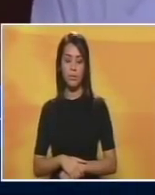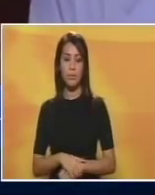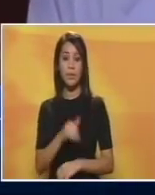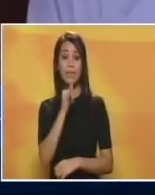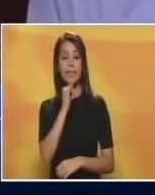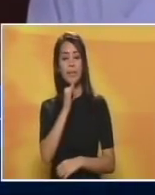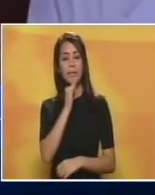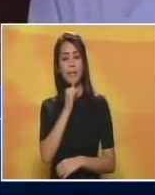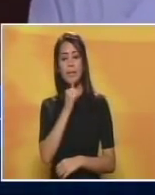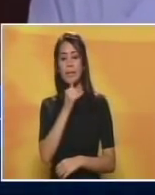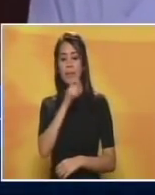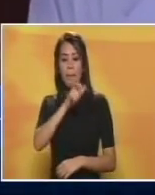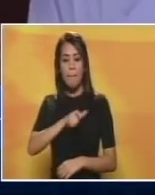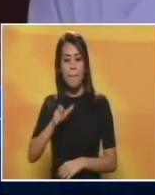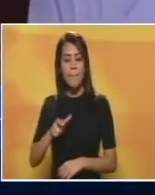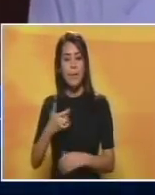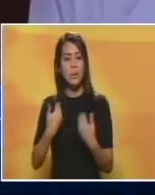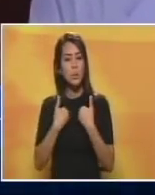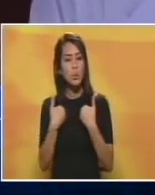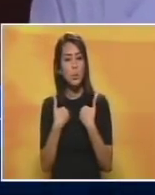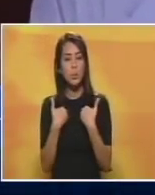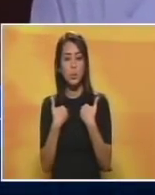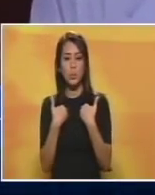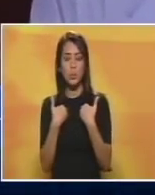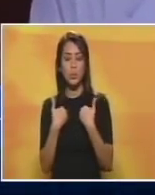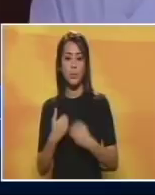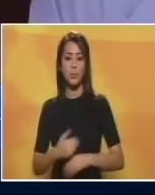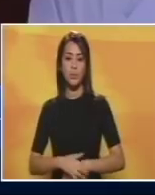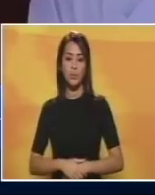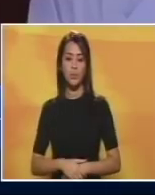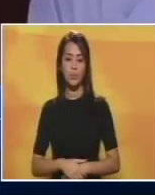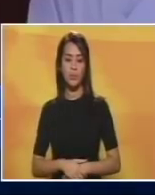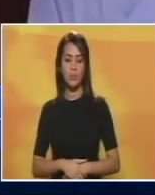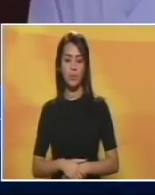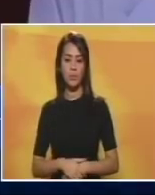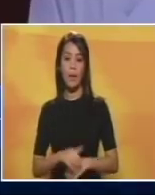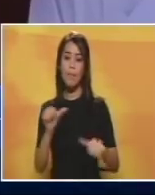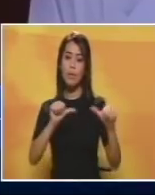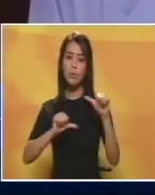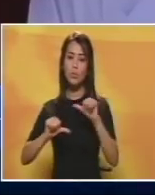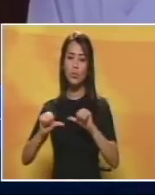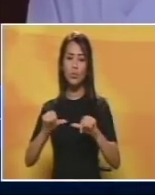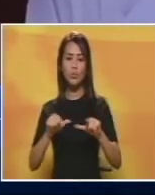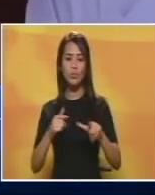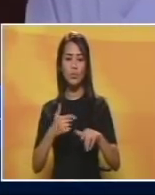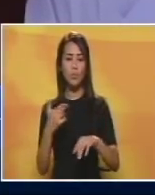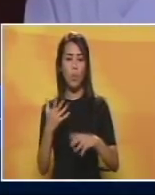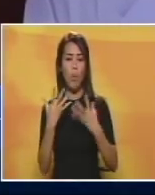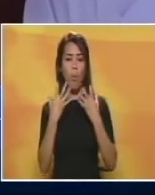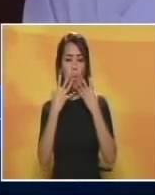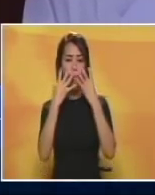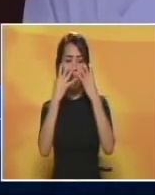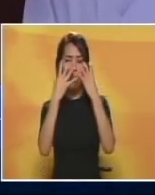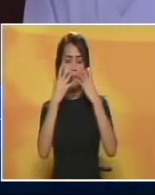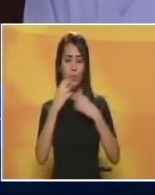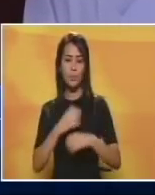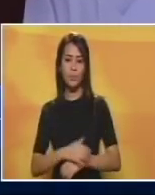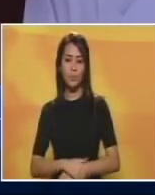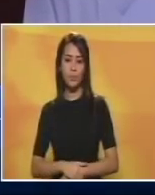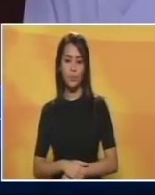Noticias de tantas personas afectadas por los efectos de las sustancias químicas contenidas en las